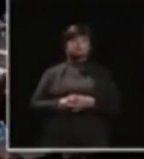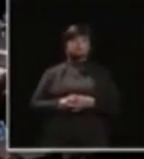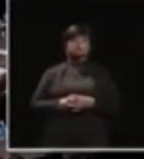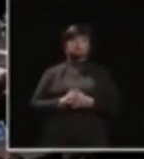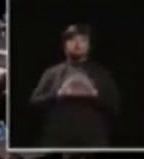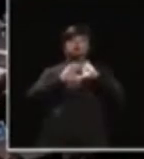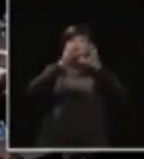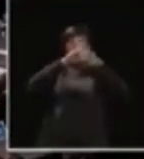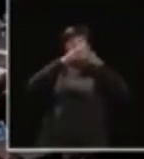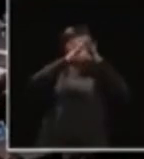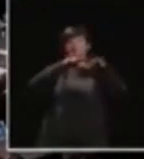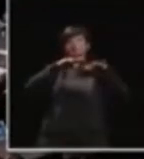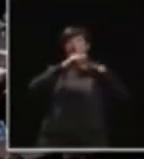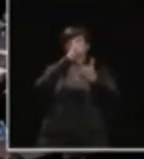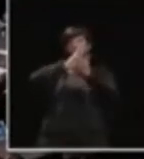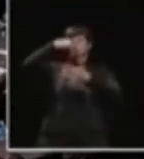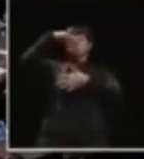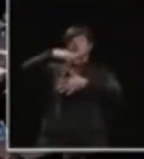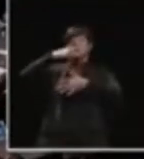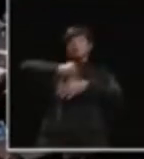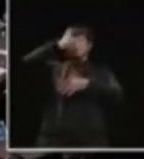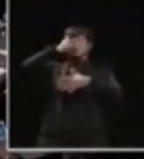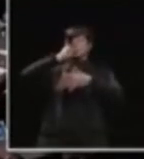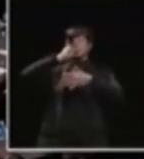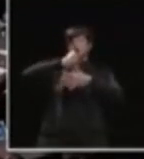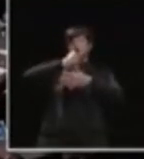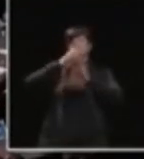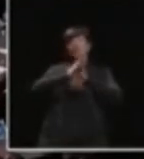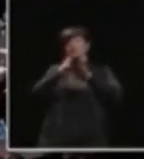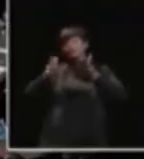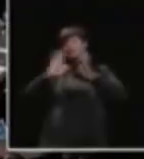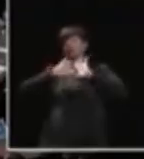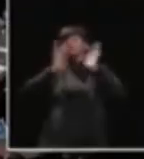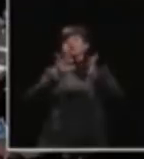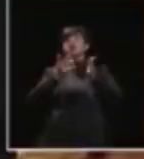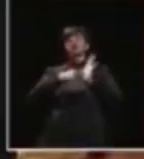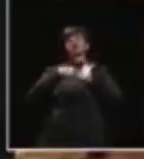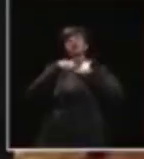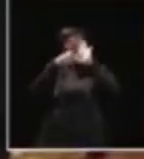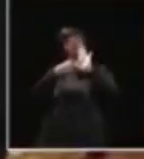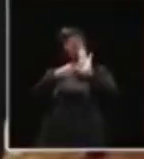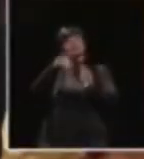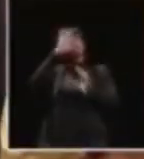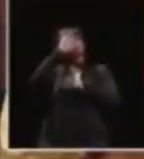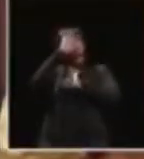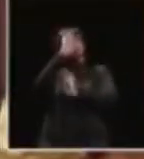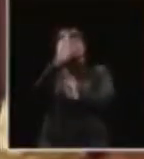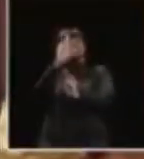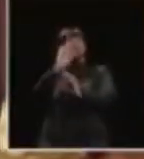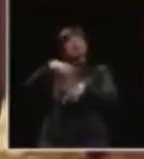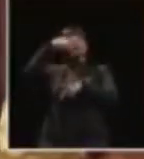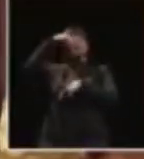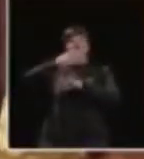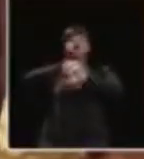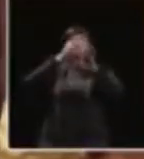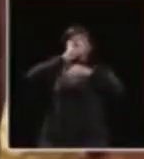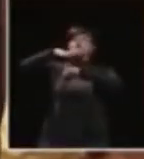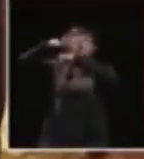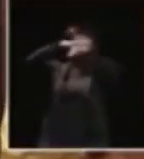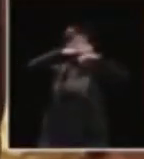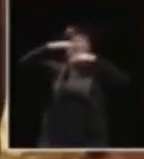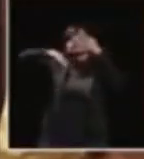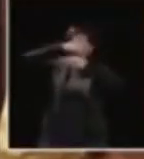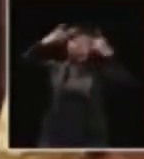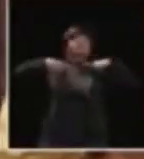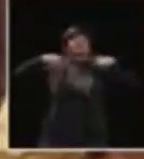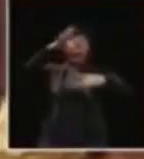El Congreso de la Ciudad de México, primera legislatura, expide el bando solemne para dar a conocer a los habitantes de